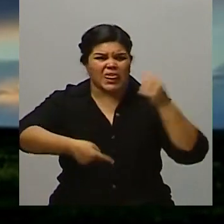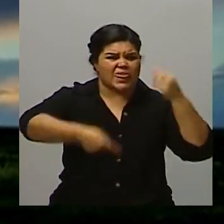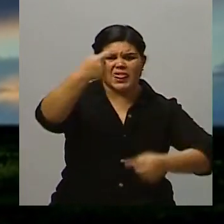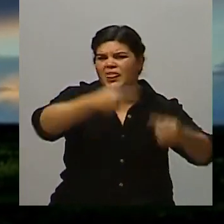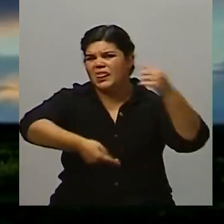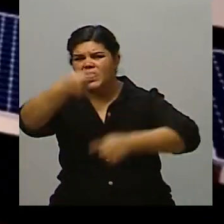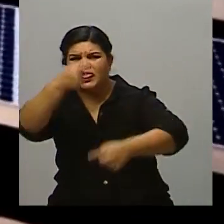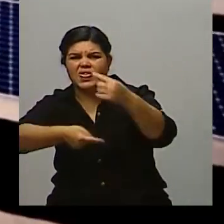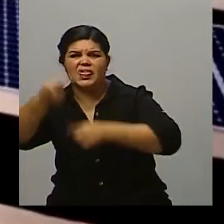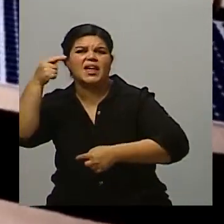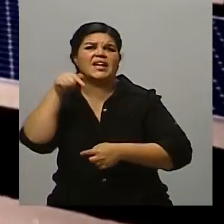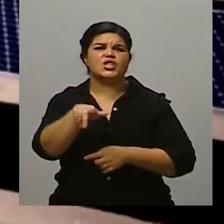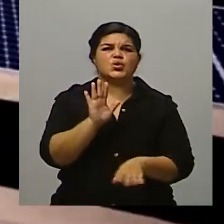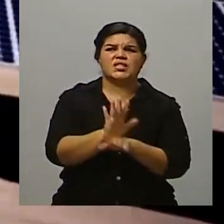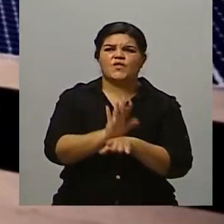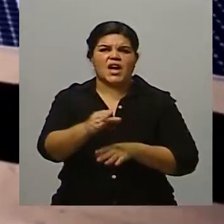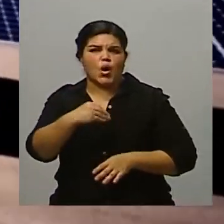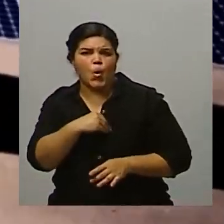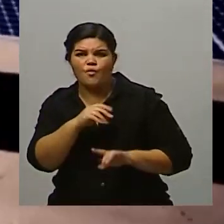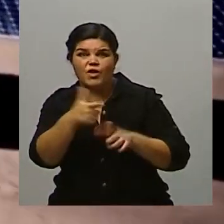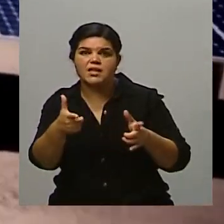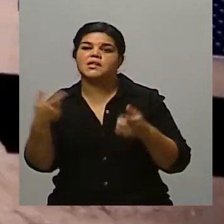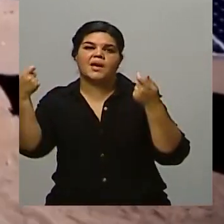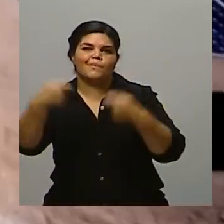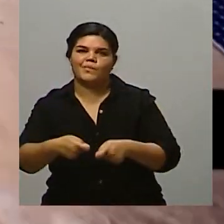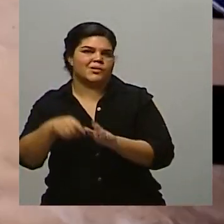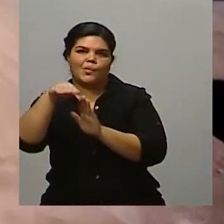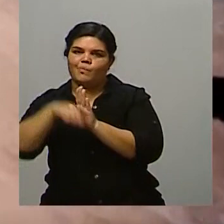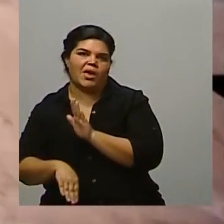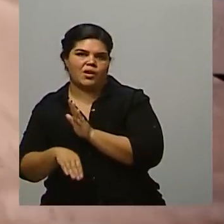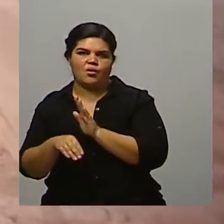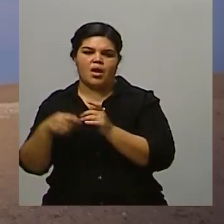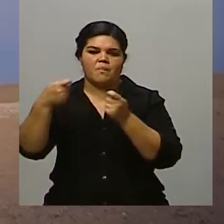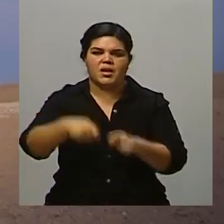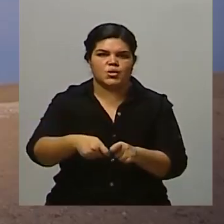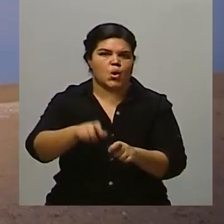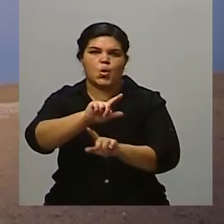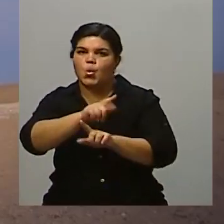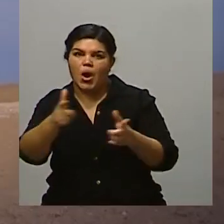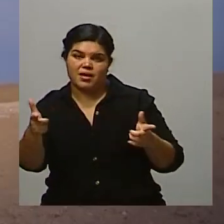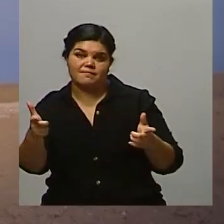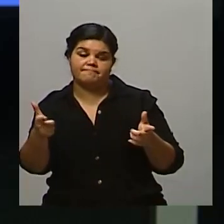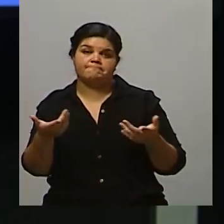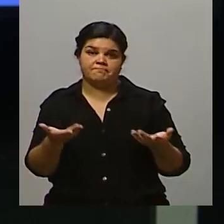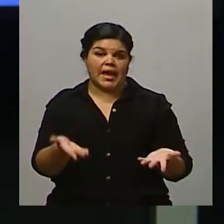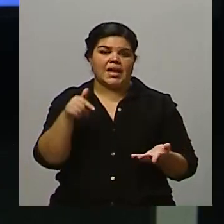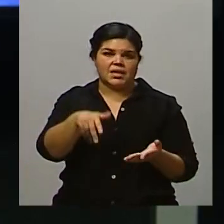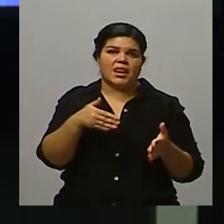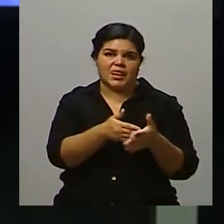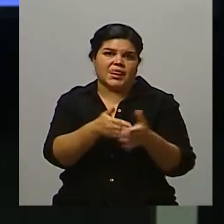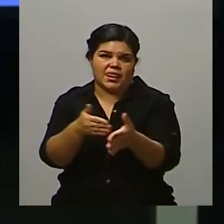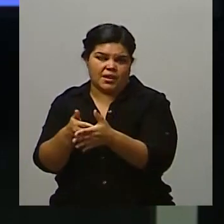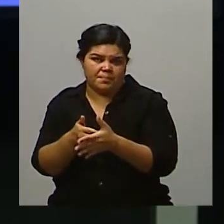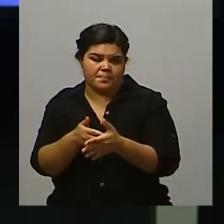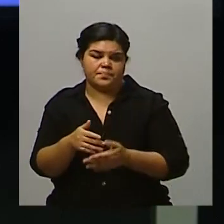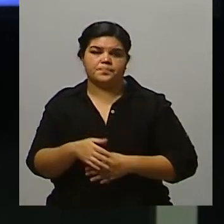tenemos certeza si vamos a poder cobrar o poder solventar nuestro negocio, y no vamos con inversión. Rodolfo, Alejandro, vamos a la